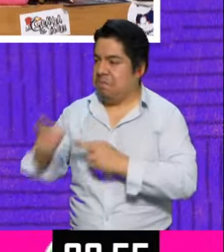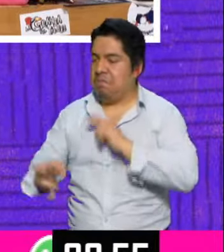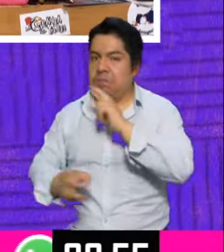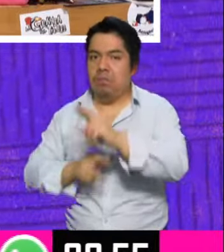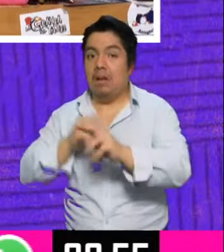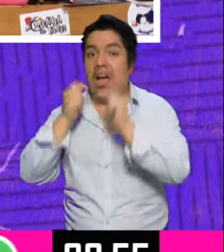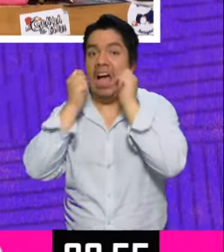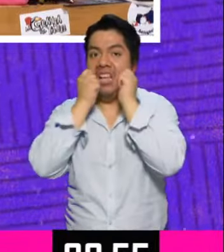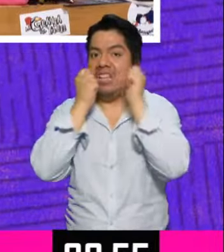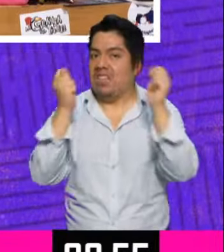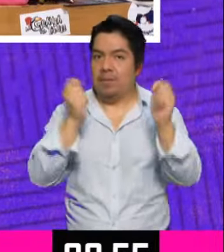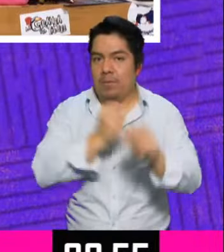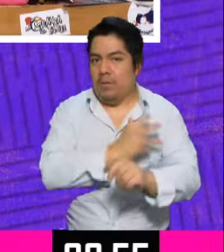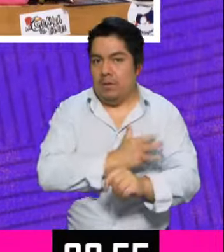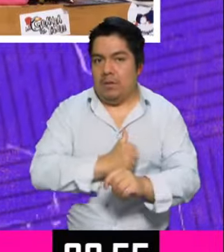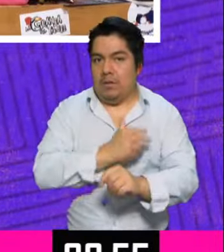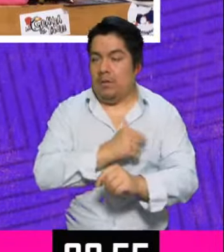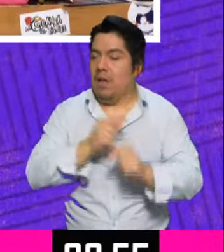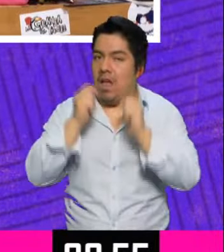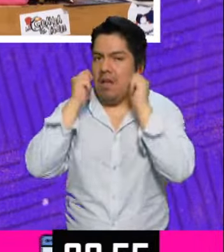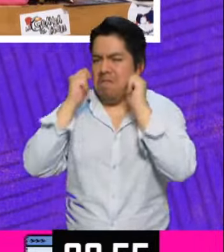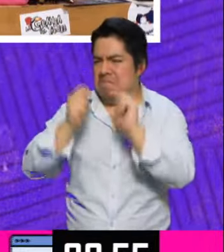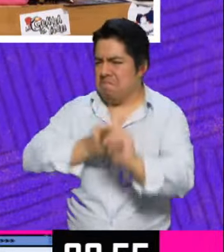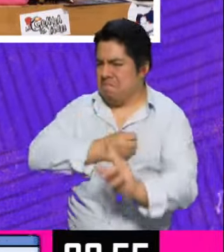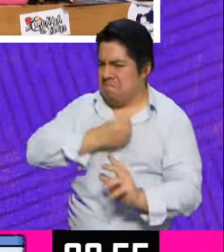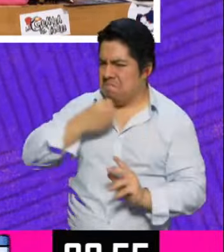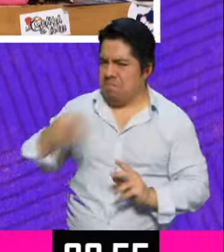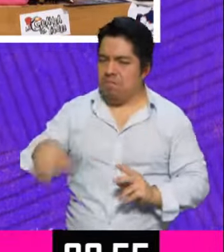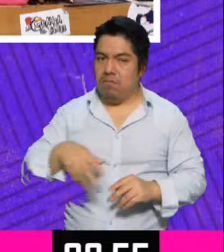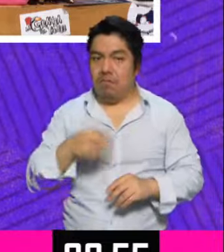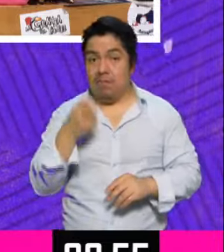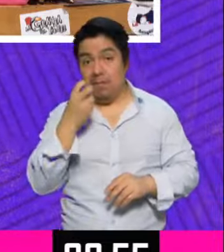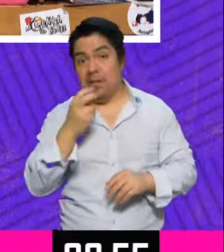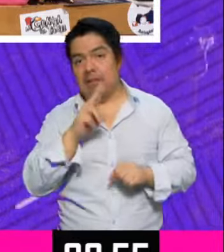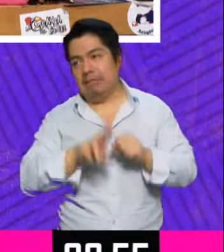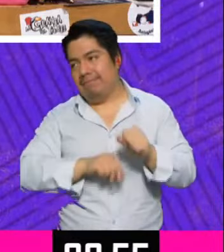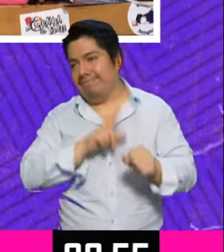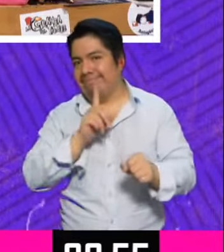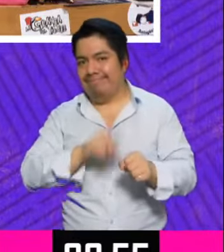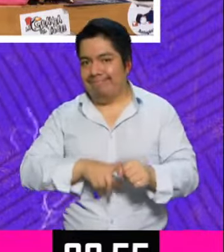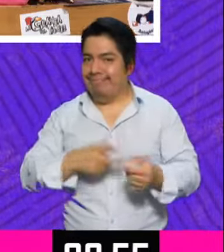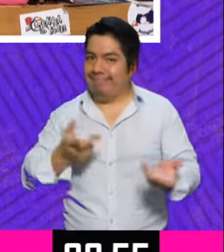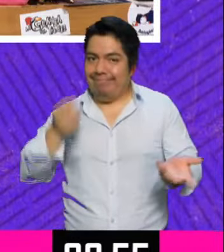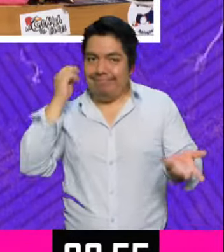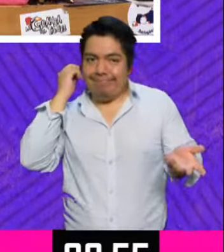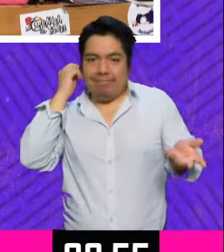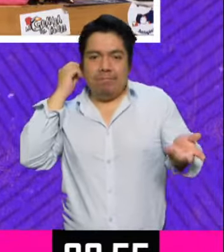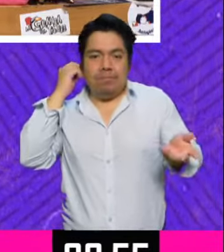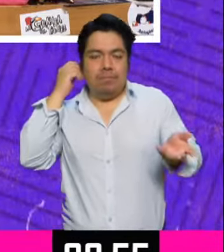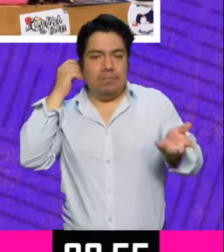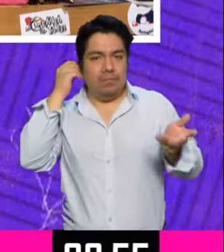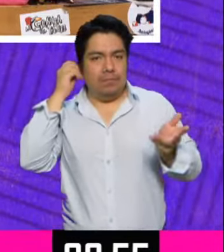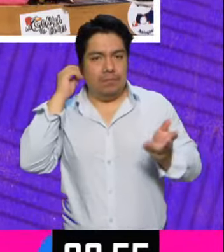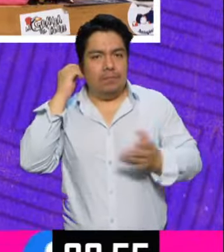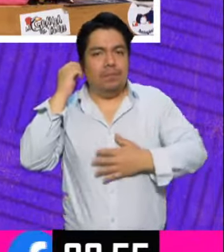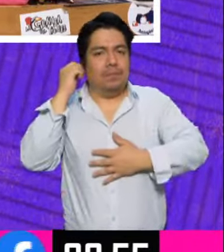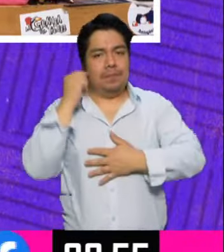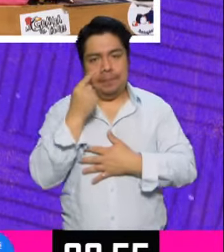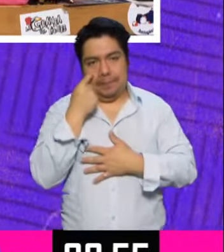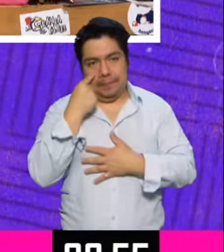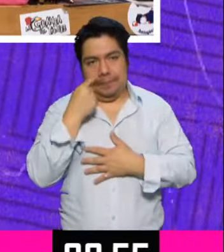propio hijo y esto Perdón es más frecuente de lo que imaginamos te pongo un ejemplo así muy